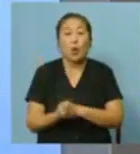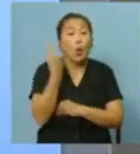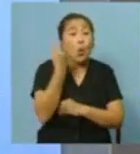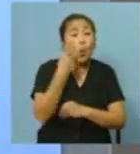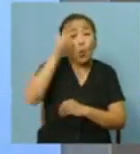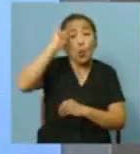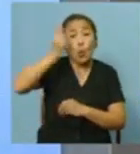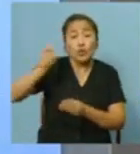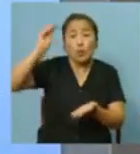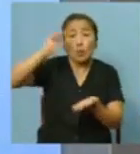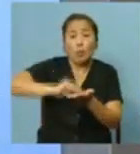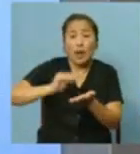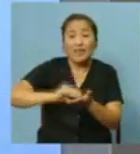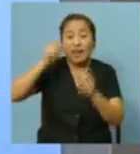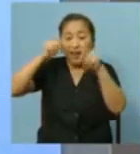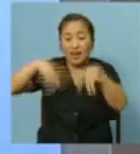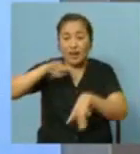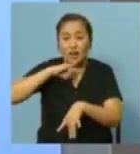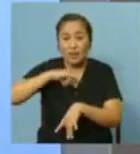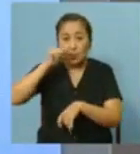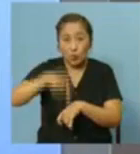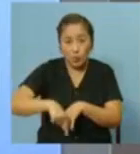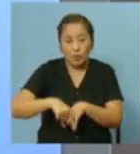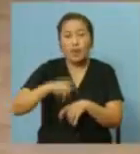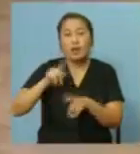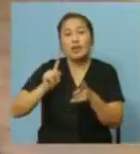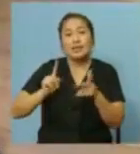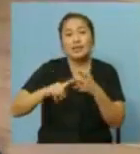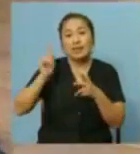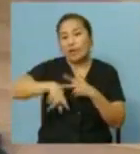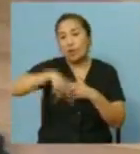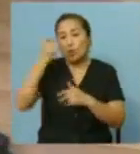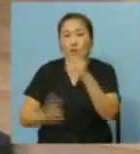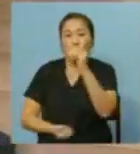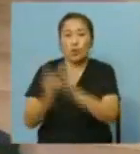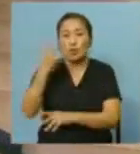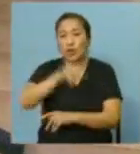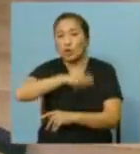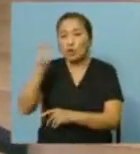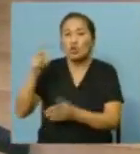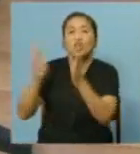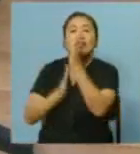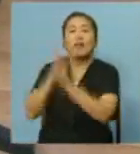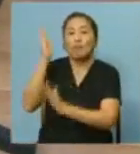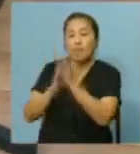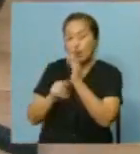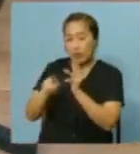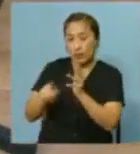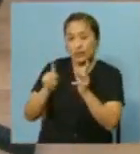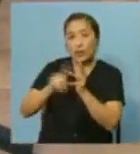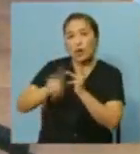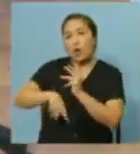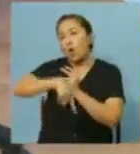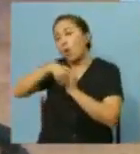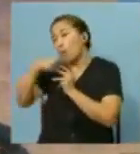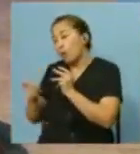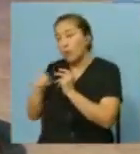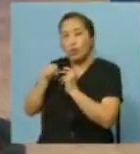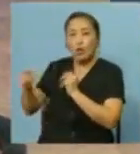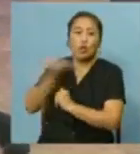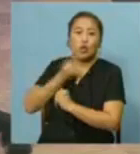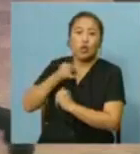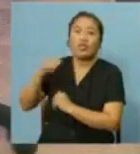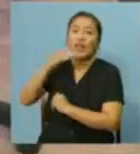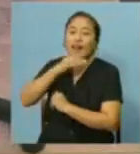juzgado más en san salvador de jujuy ya está creado otro en san pedro jujuy va a ser lo propio el